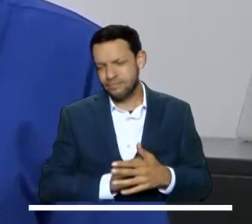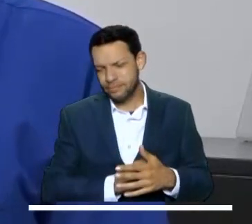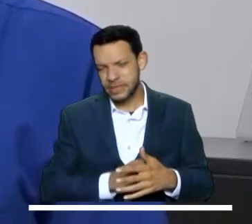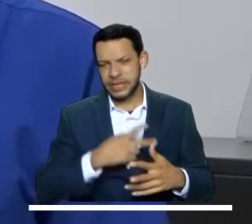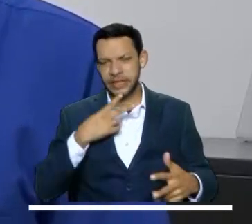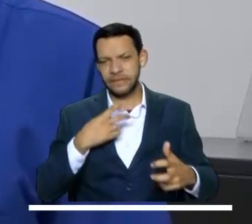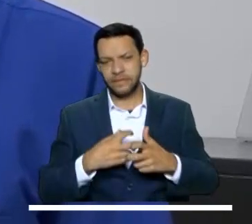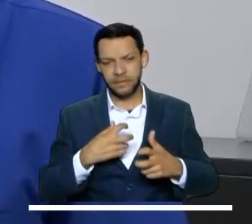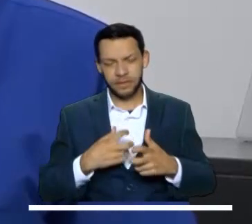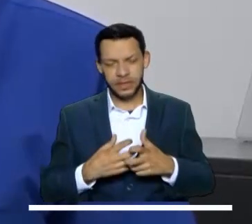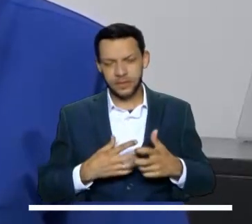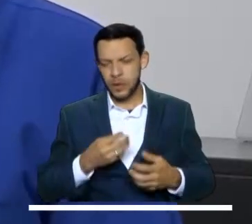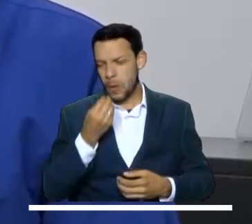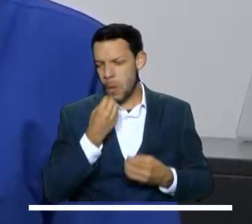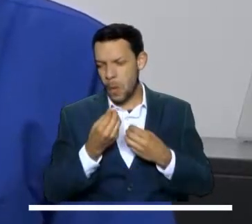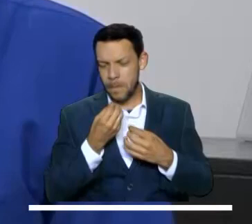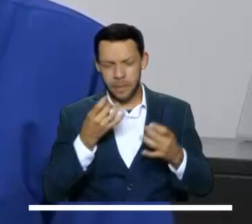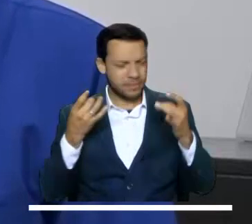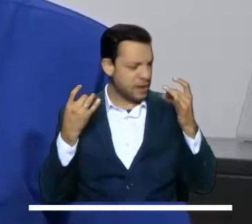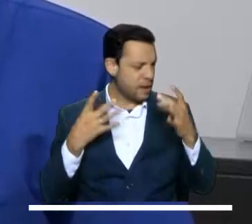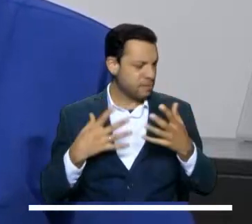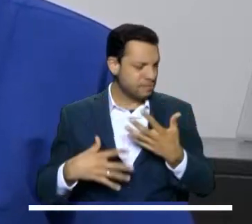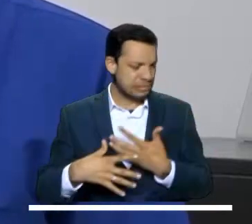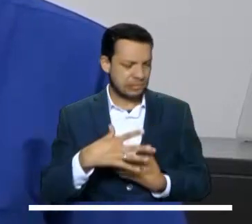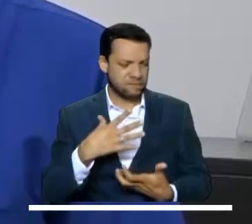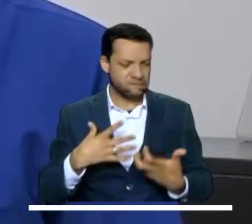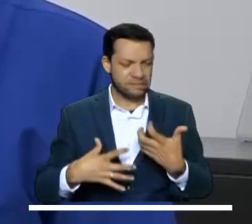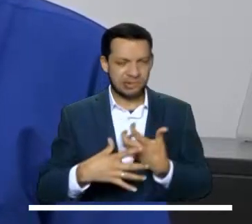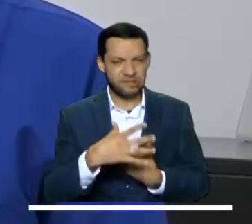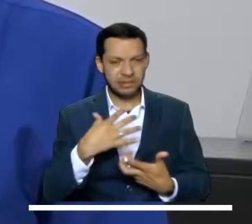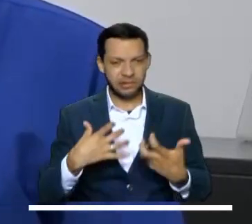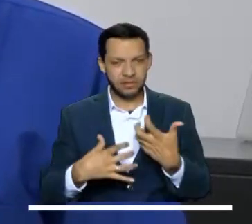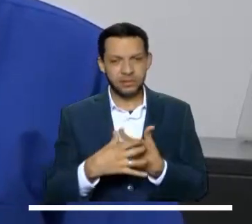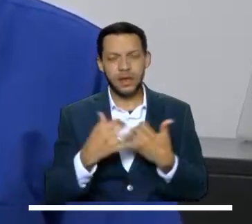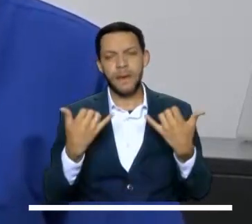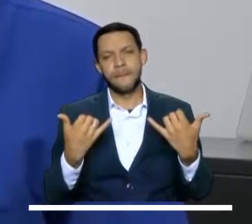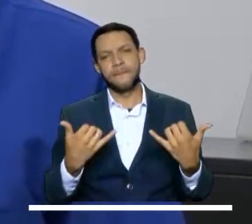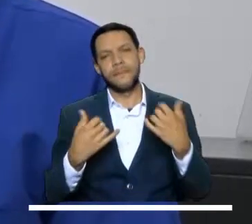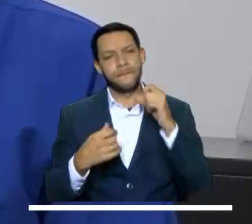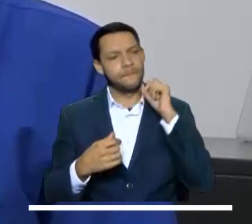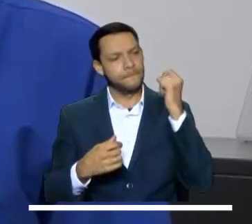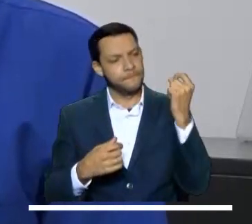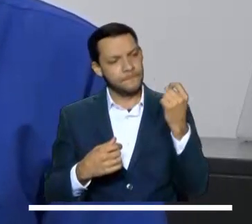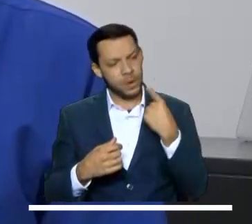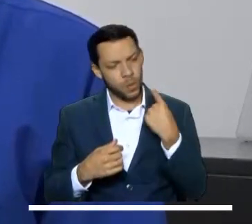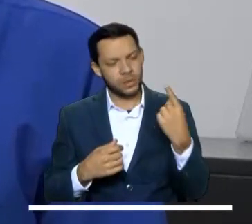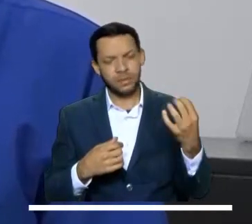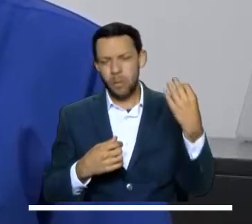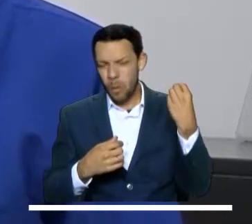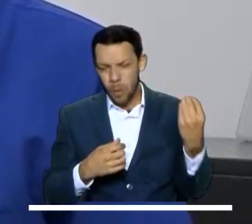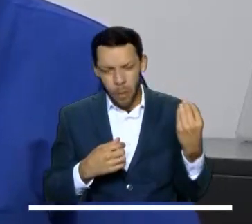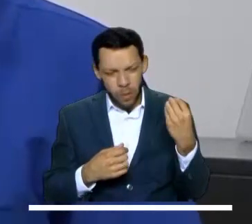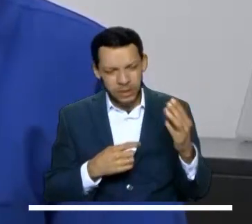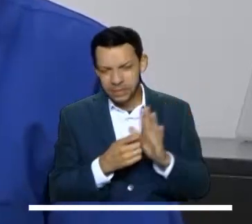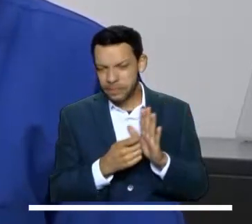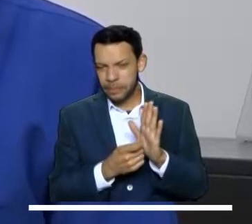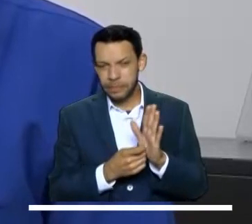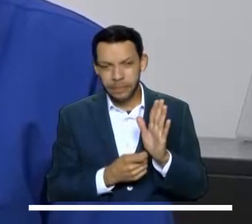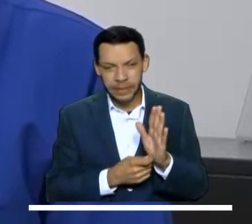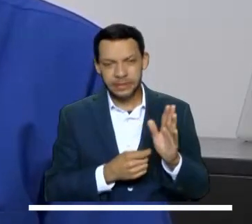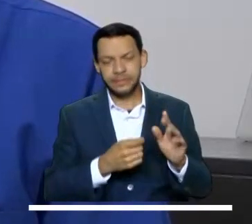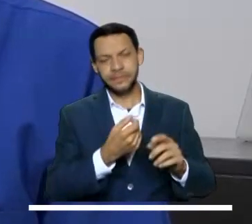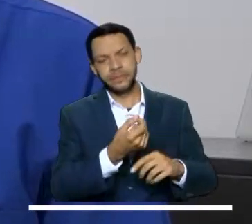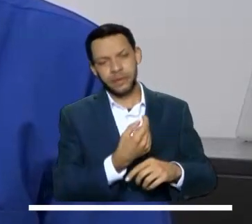para tolerar ciertos alimentos. ¿Qué debo hacer? Entonces esas preguntas son muy frecuentes, son preguntas de pasillo, preguntas de corredor,